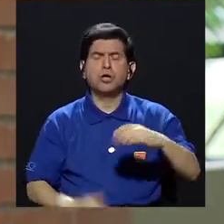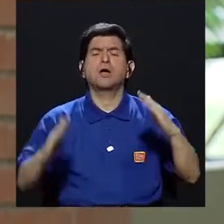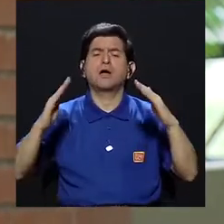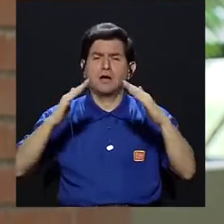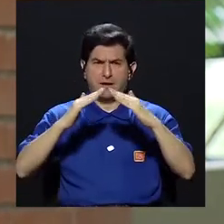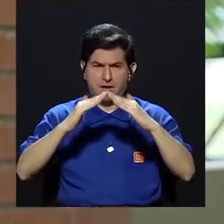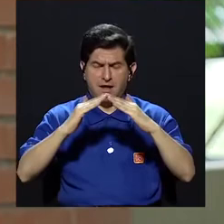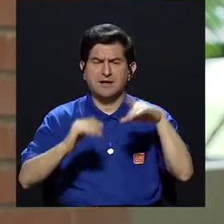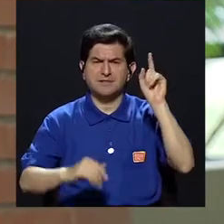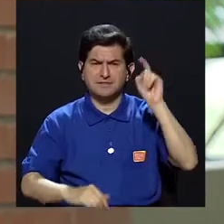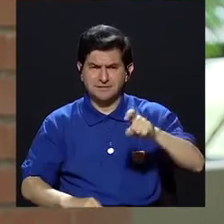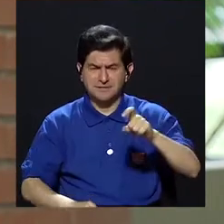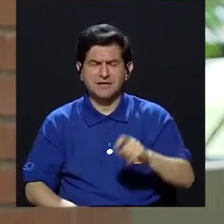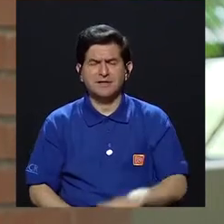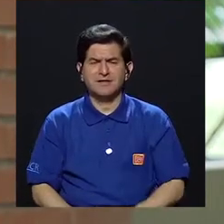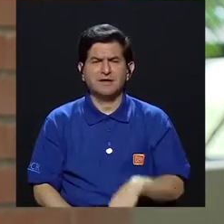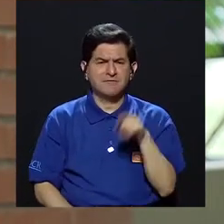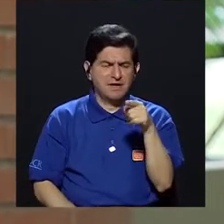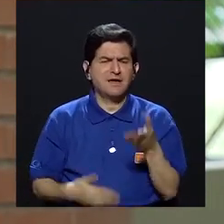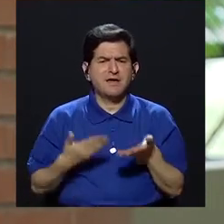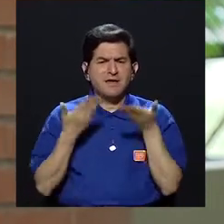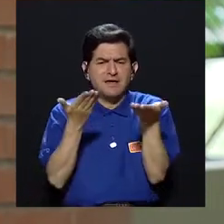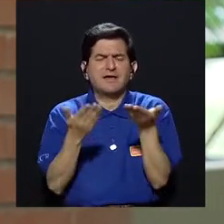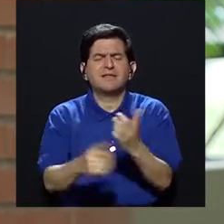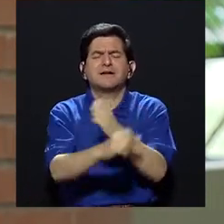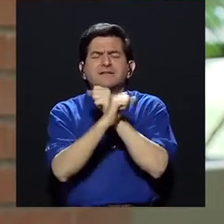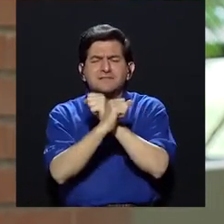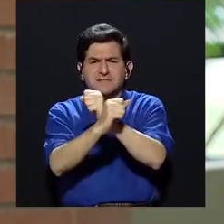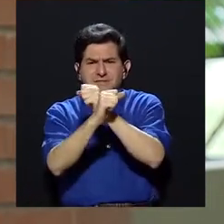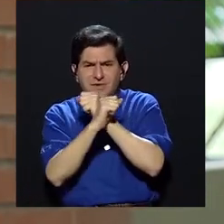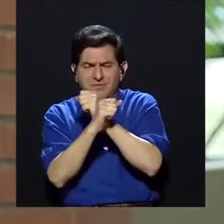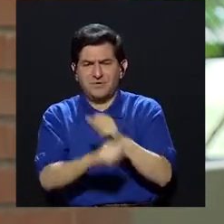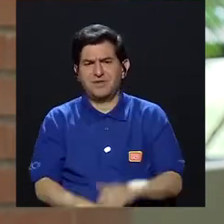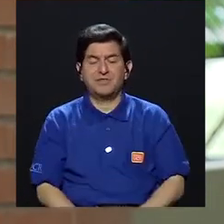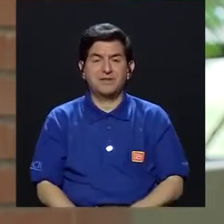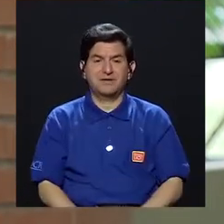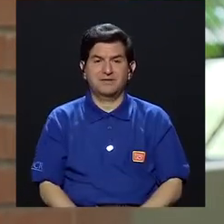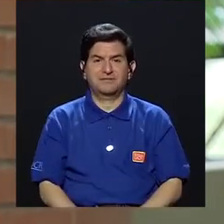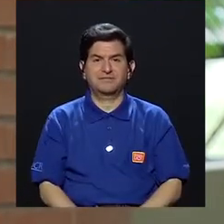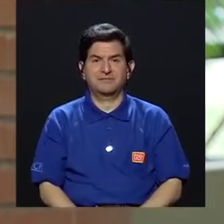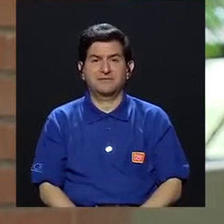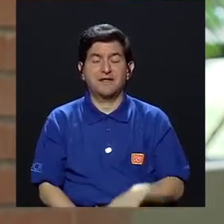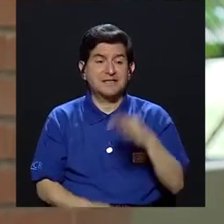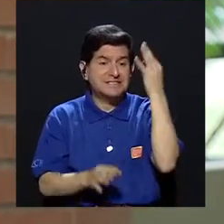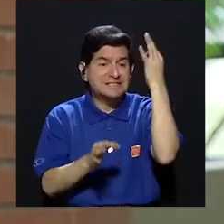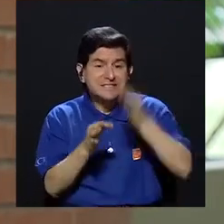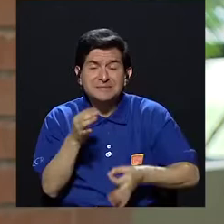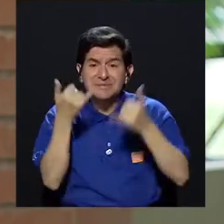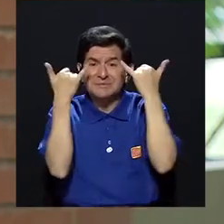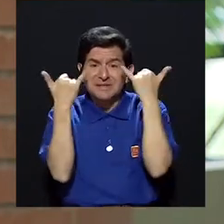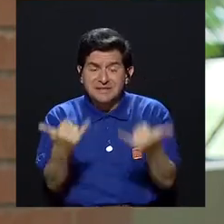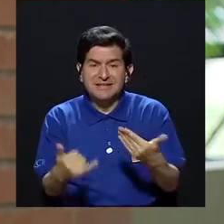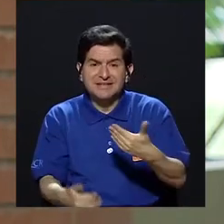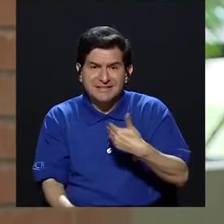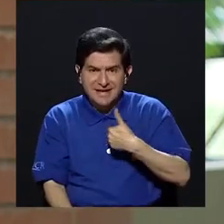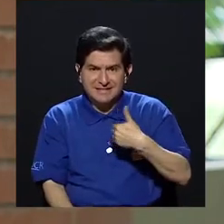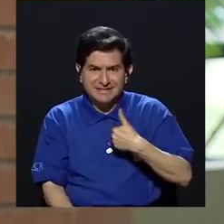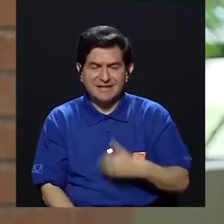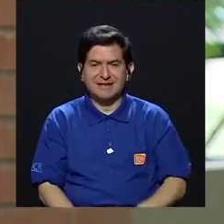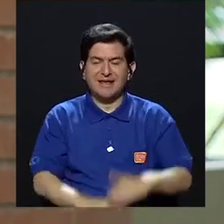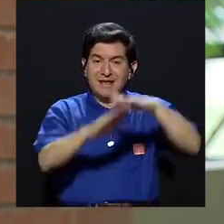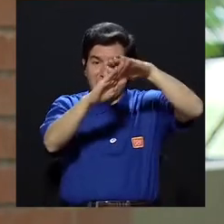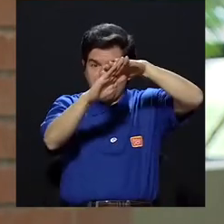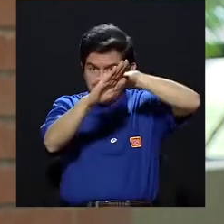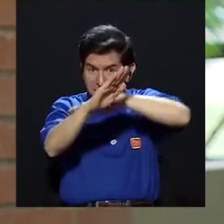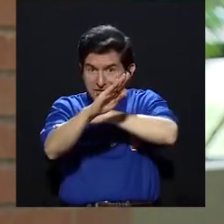casa te brinda un montón de seguridad, ¿verdad? Solamente el simple hecho de tener